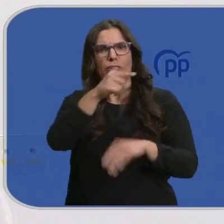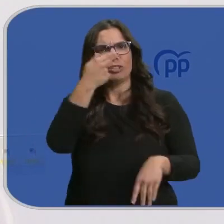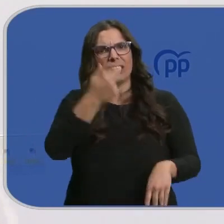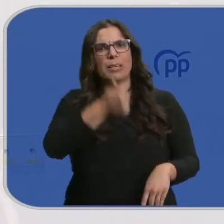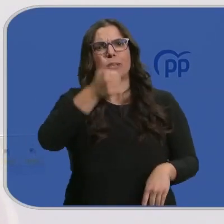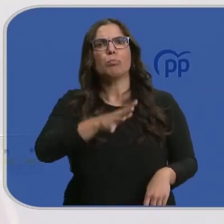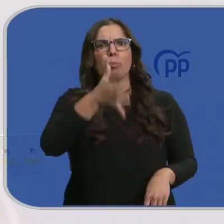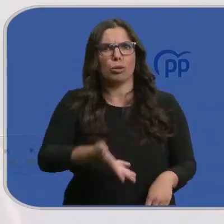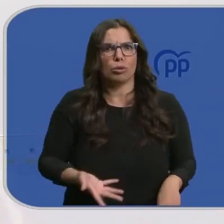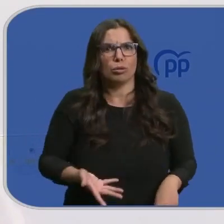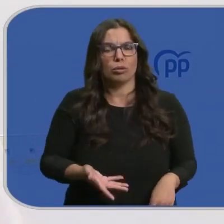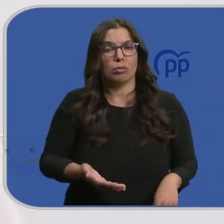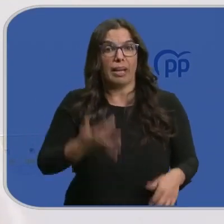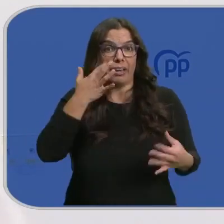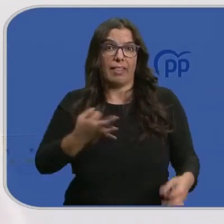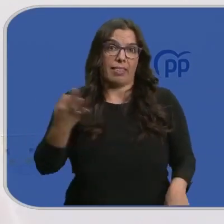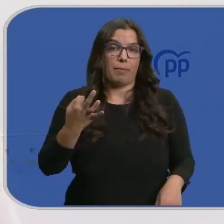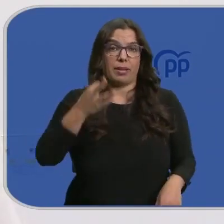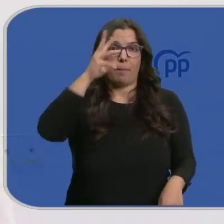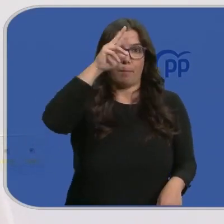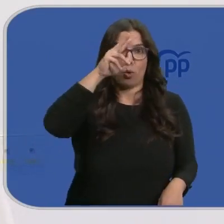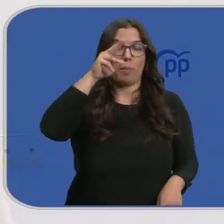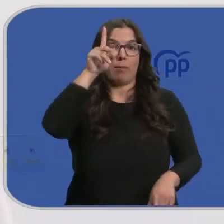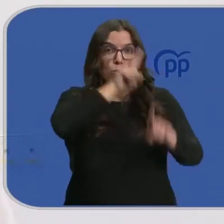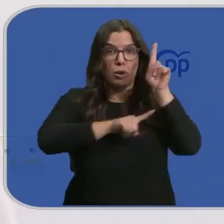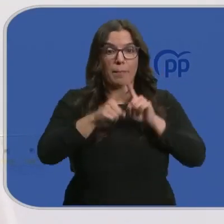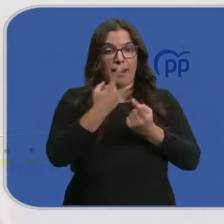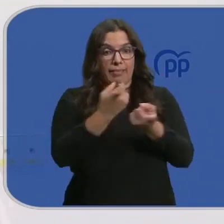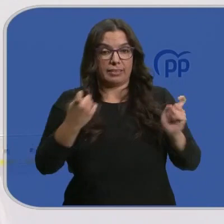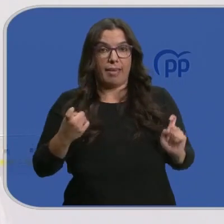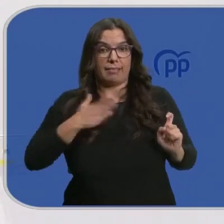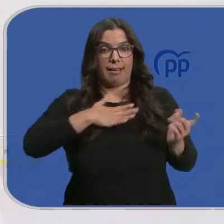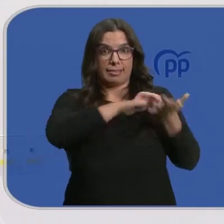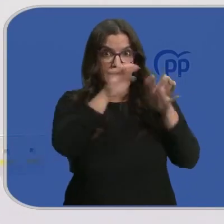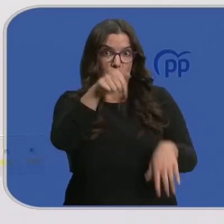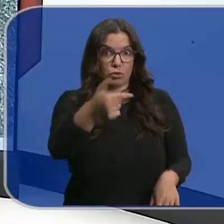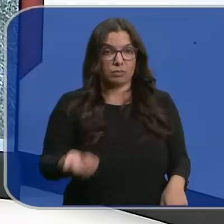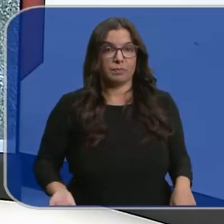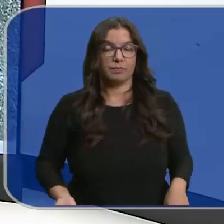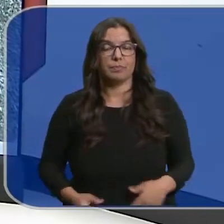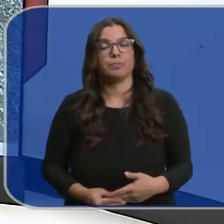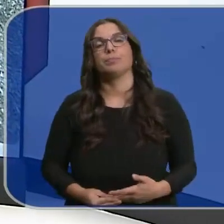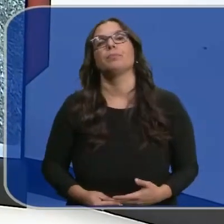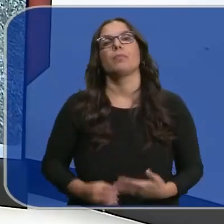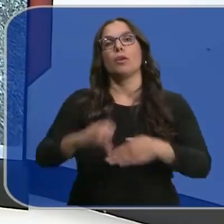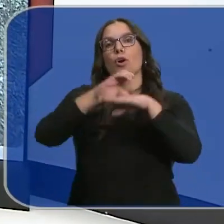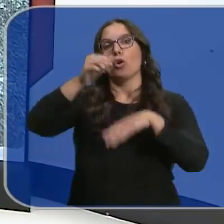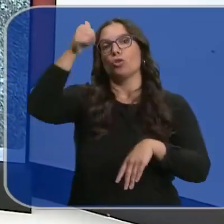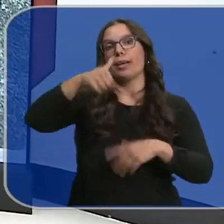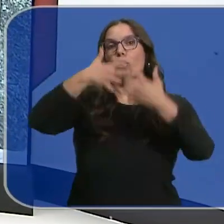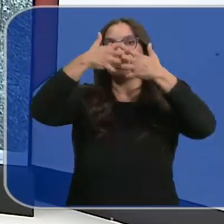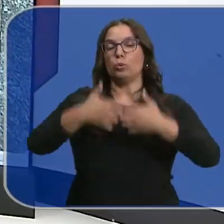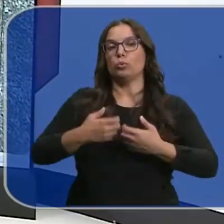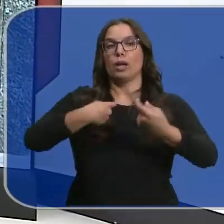qué les interesa más eso que los problemas y las necesidades de Castilla y León. El consejero de